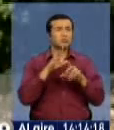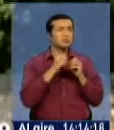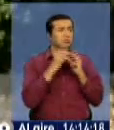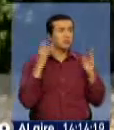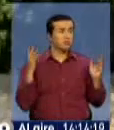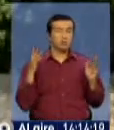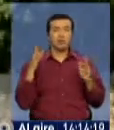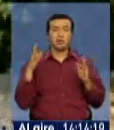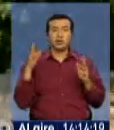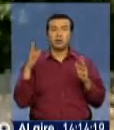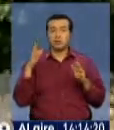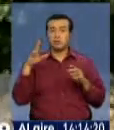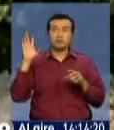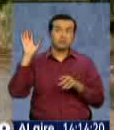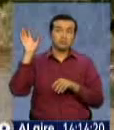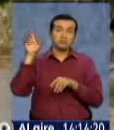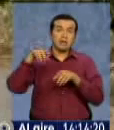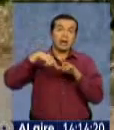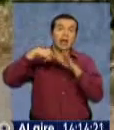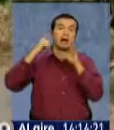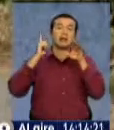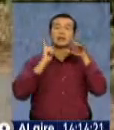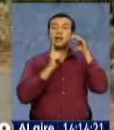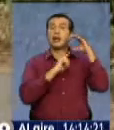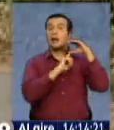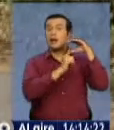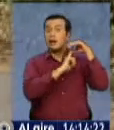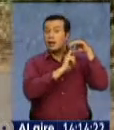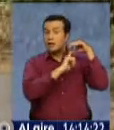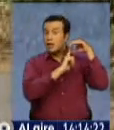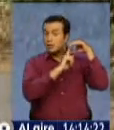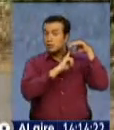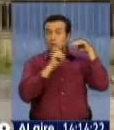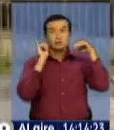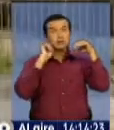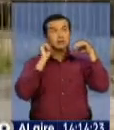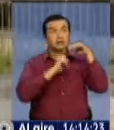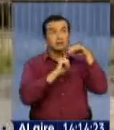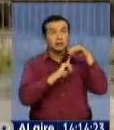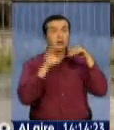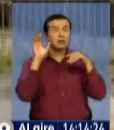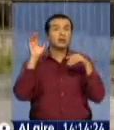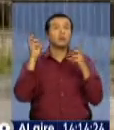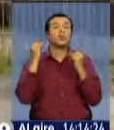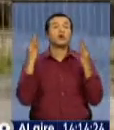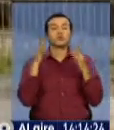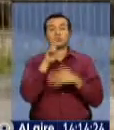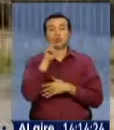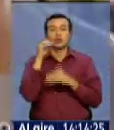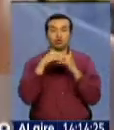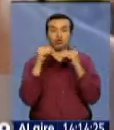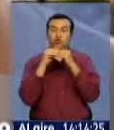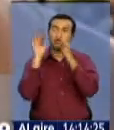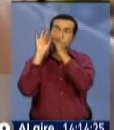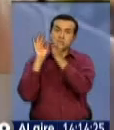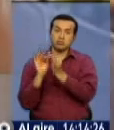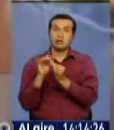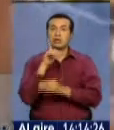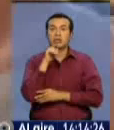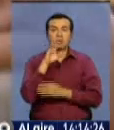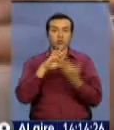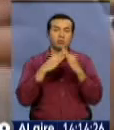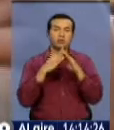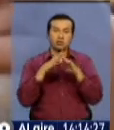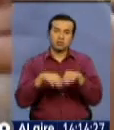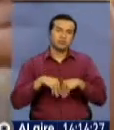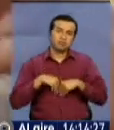utilización de alarmas comunitarias es parte de la solución a este problema. Su instalación tiene un costo de $300, que es asumido por la